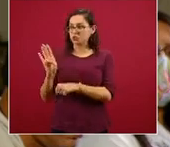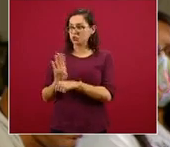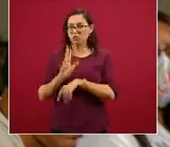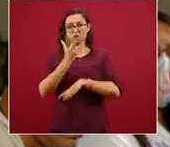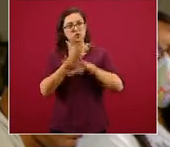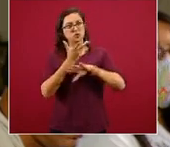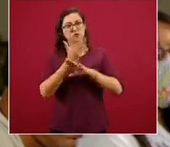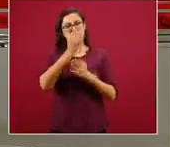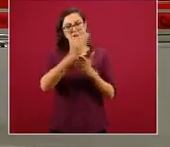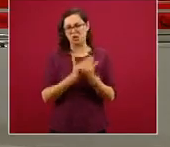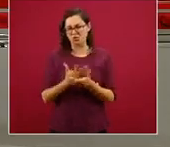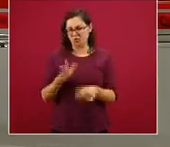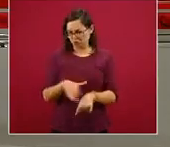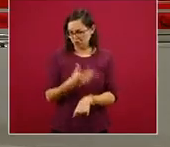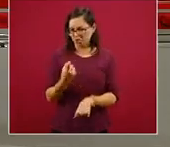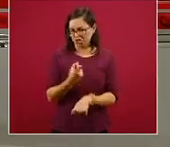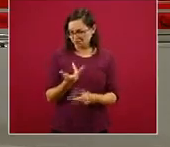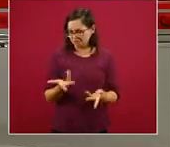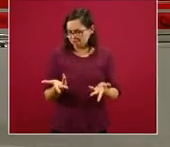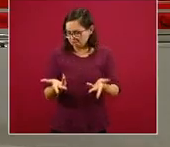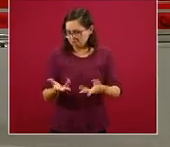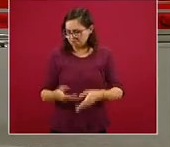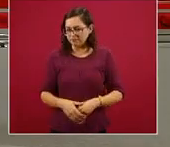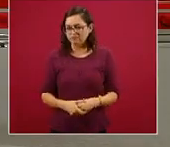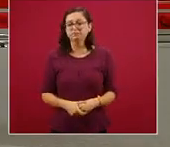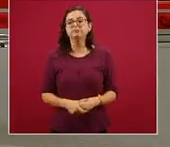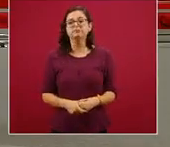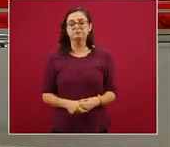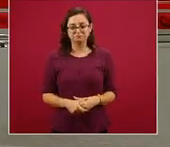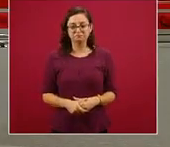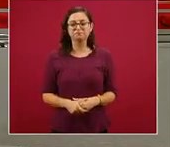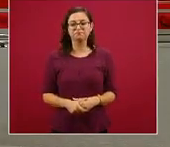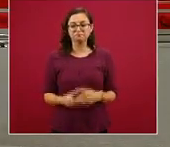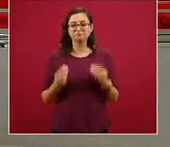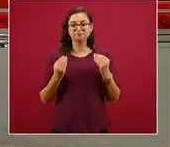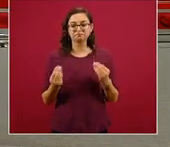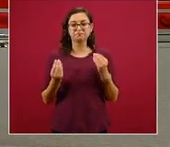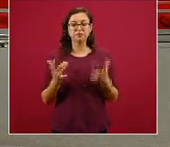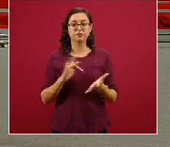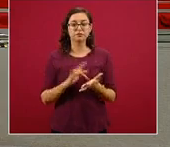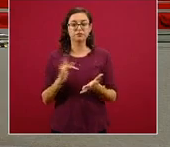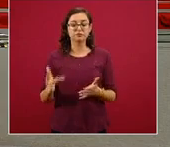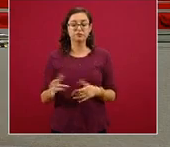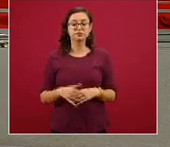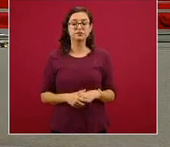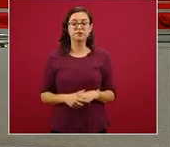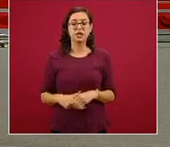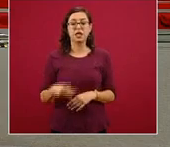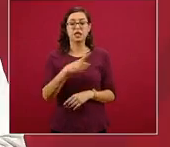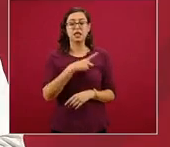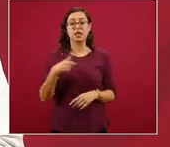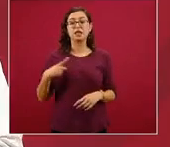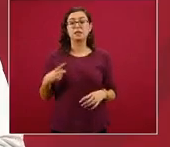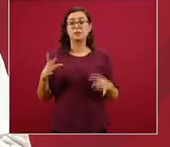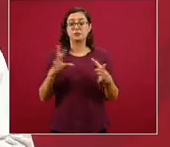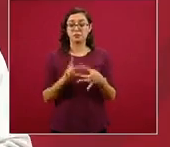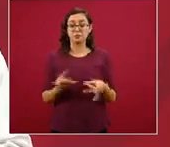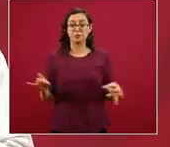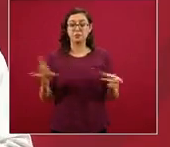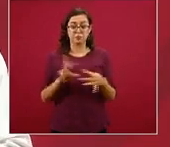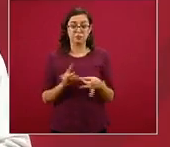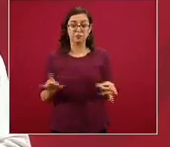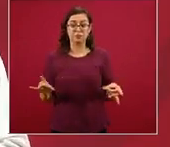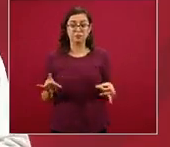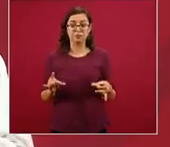Estados Unidos. Correcto, muchas gracias. Bueno, tendría que empezar comentando que precisamente